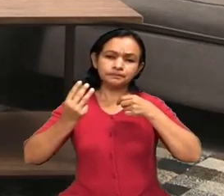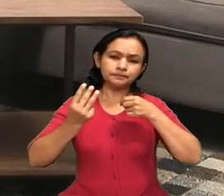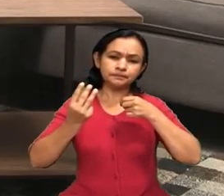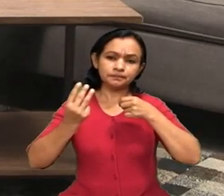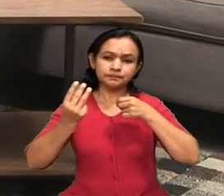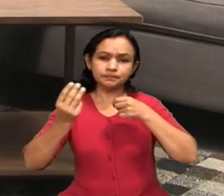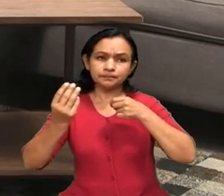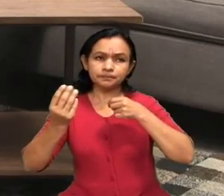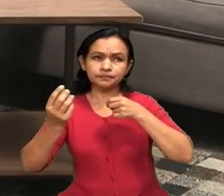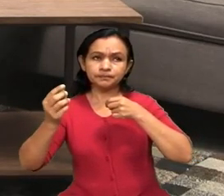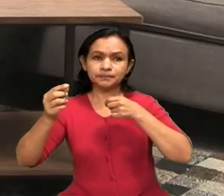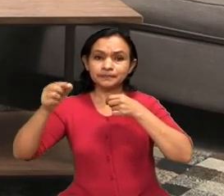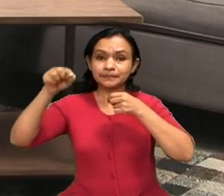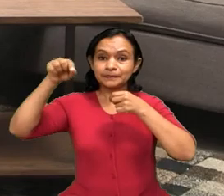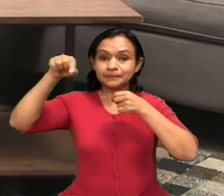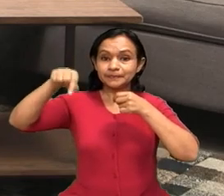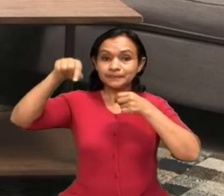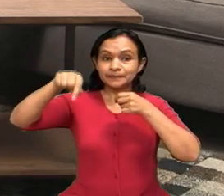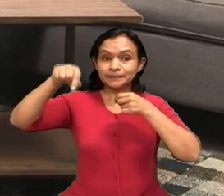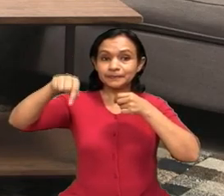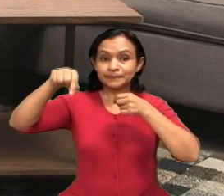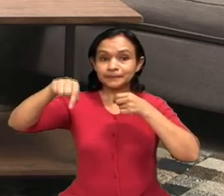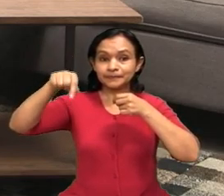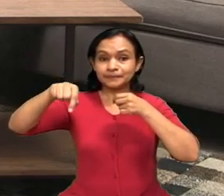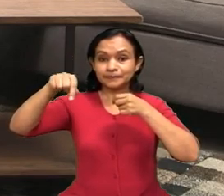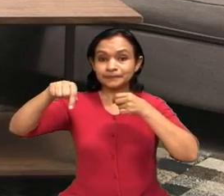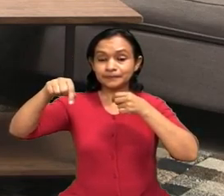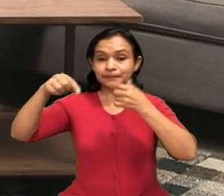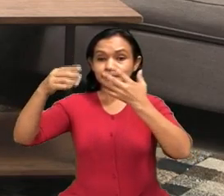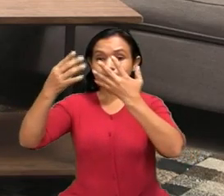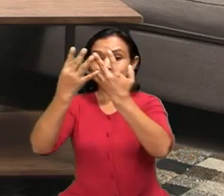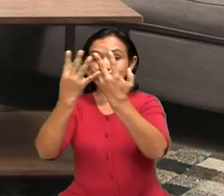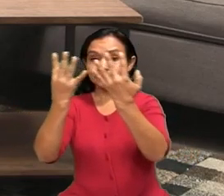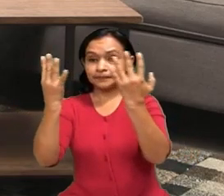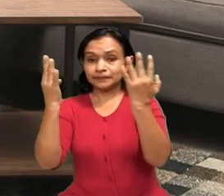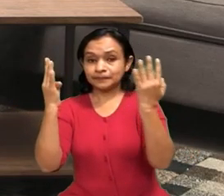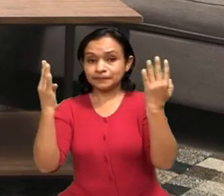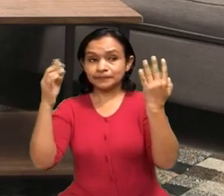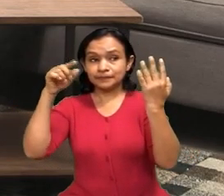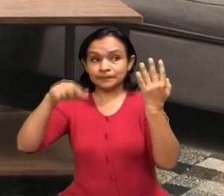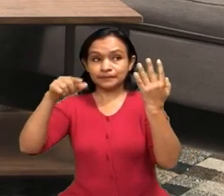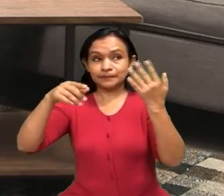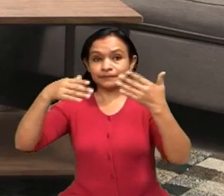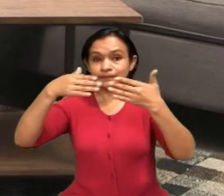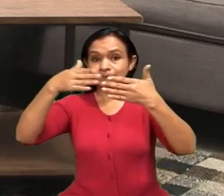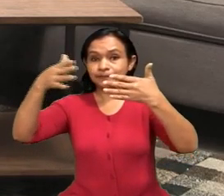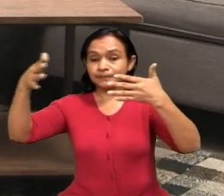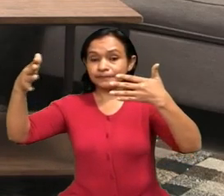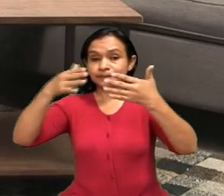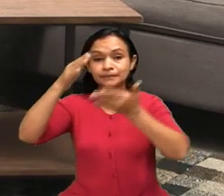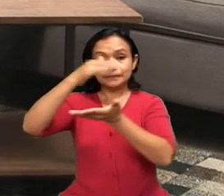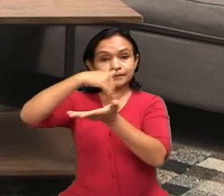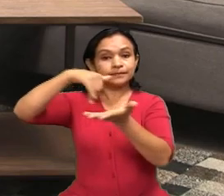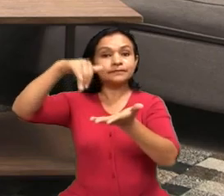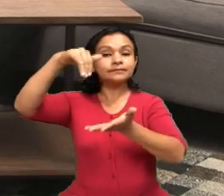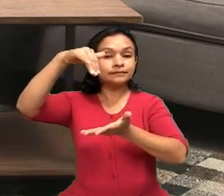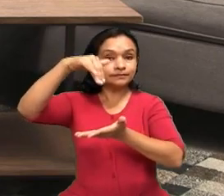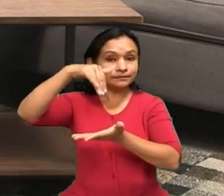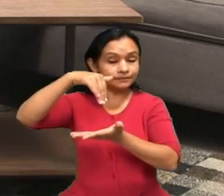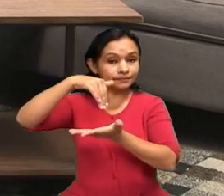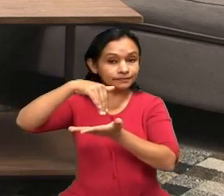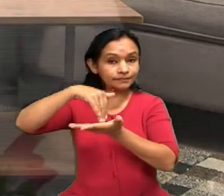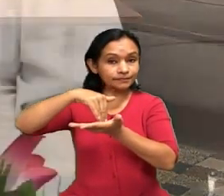llegando a las portones del Campo Marte, que era el centro